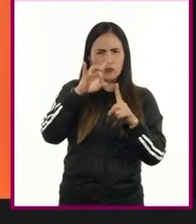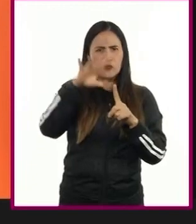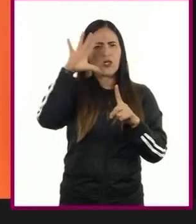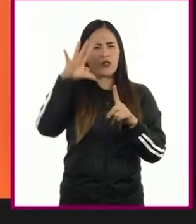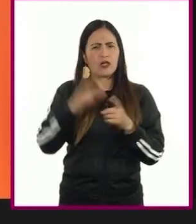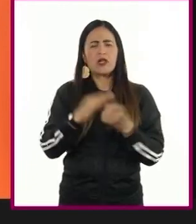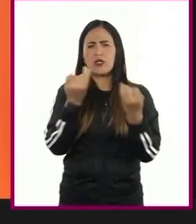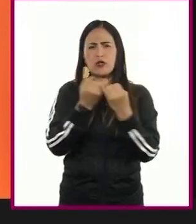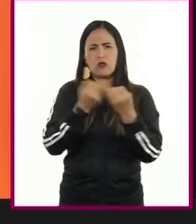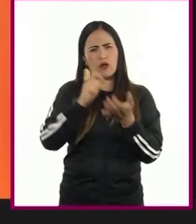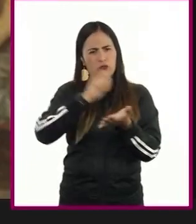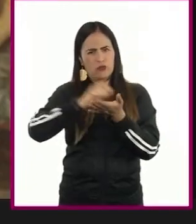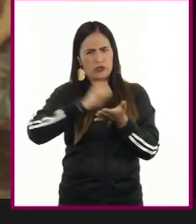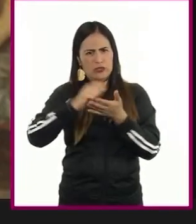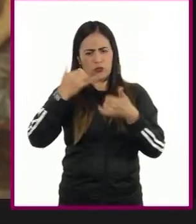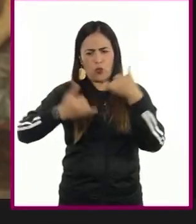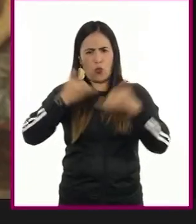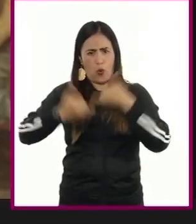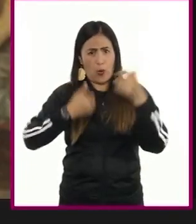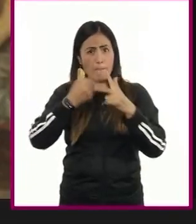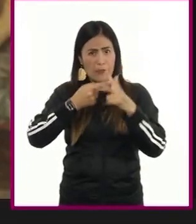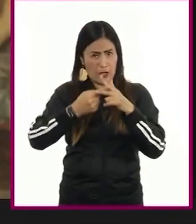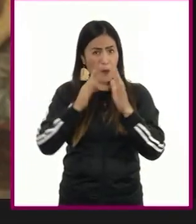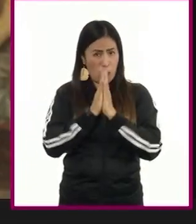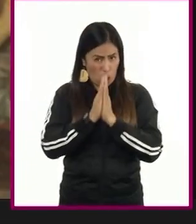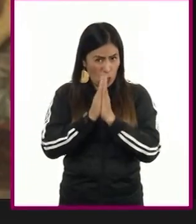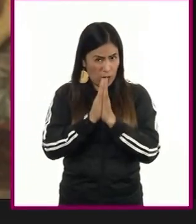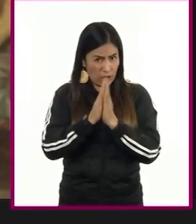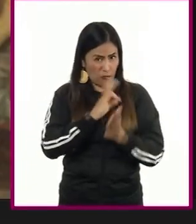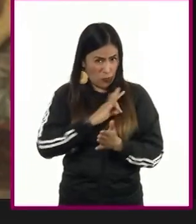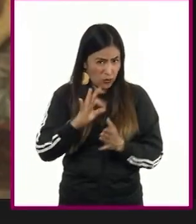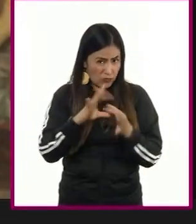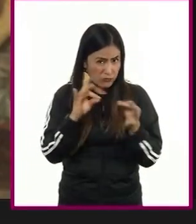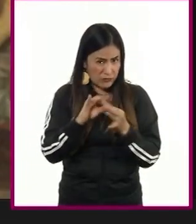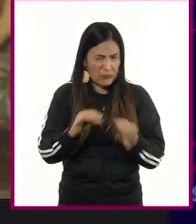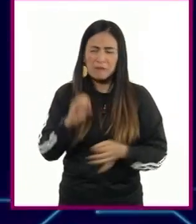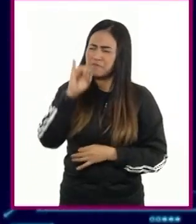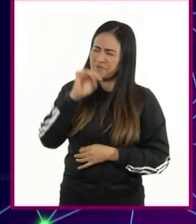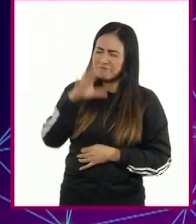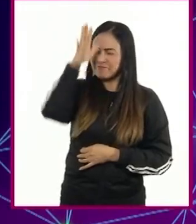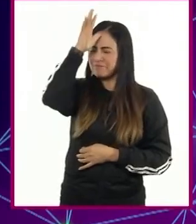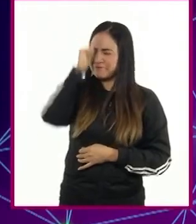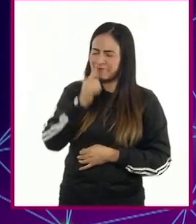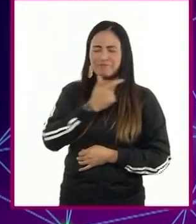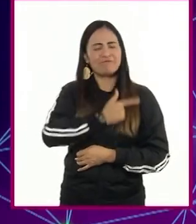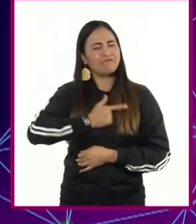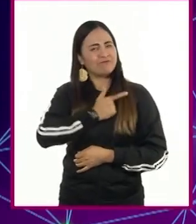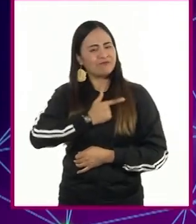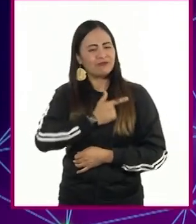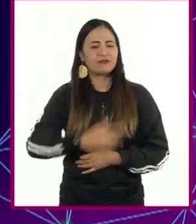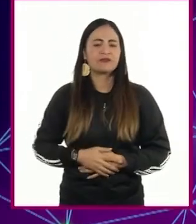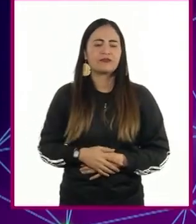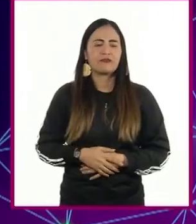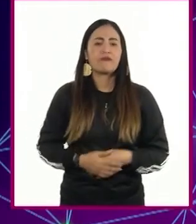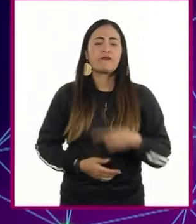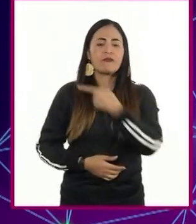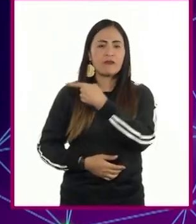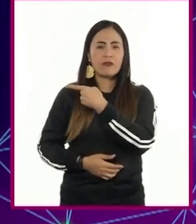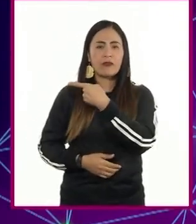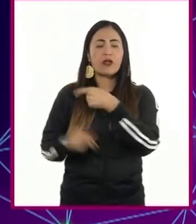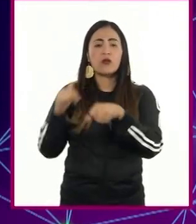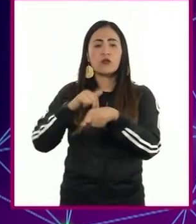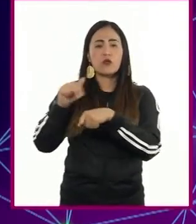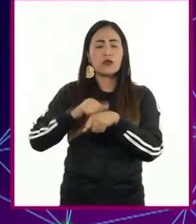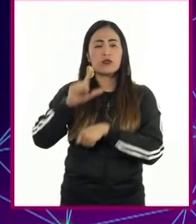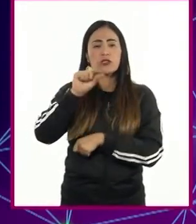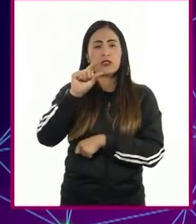juegos matemáticos? Será per me un grande piacere. En el apartado 72 de mi